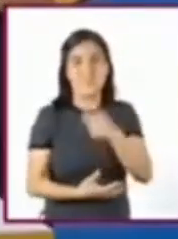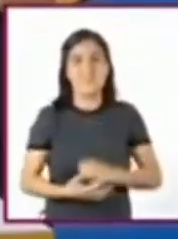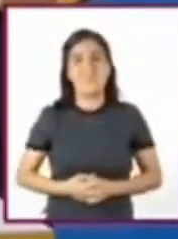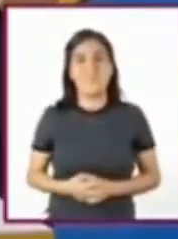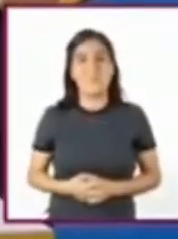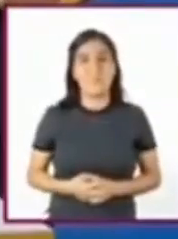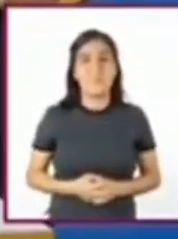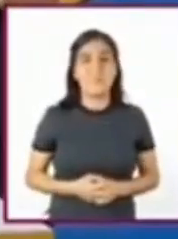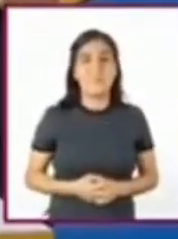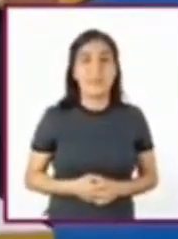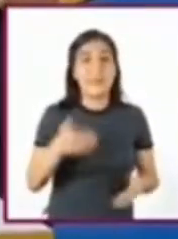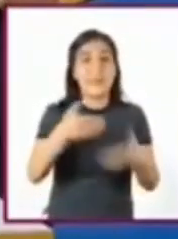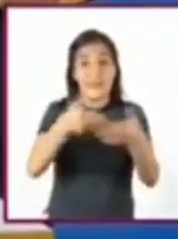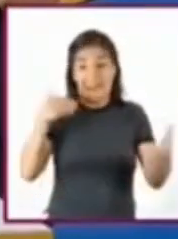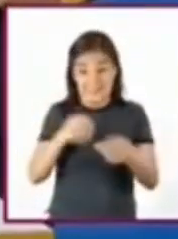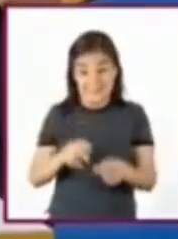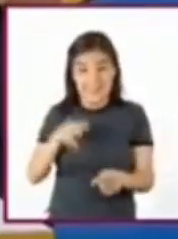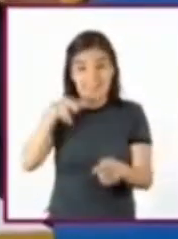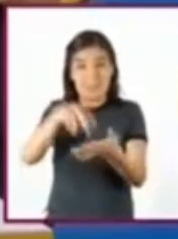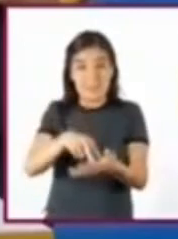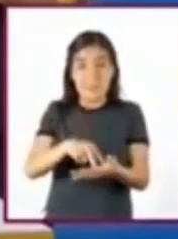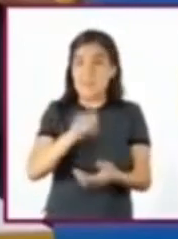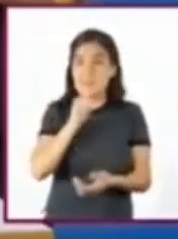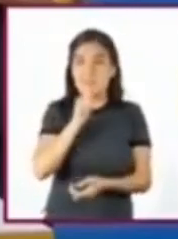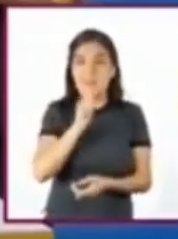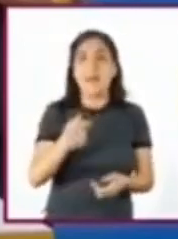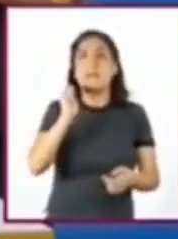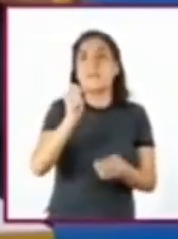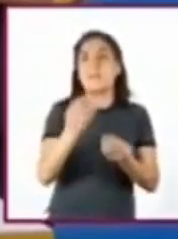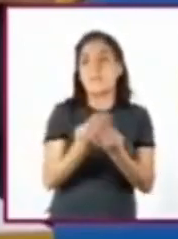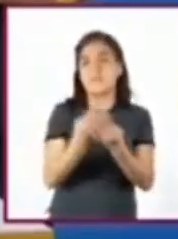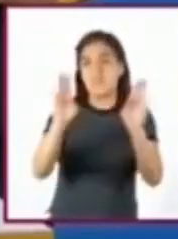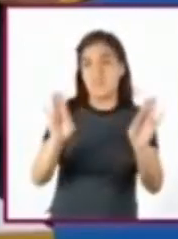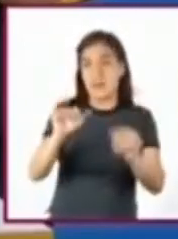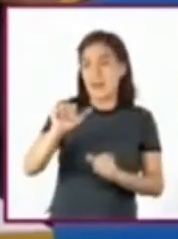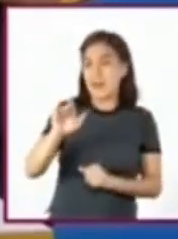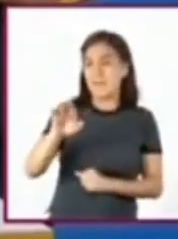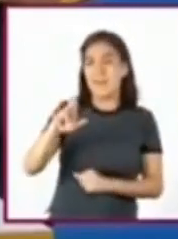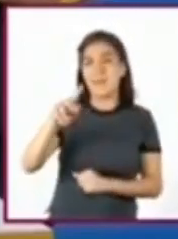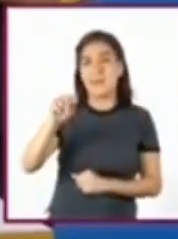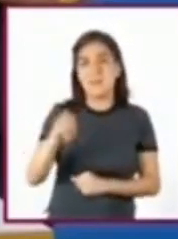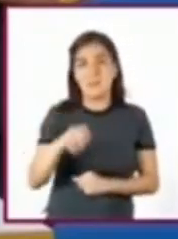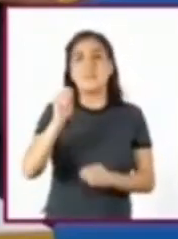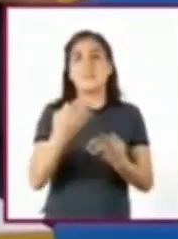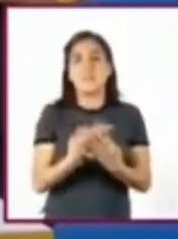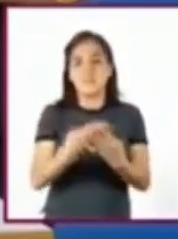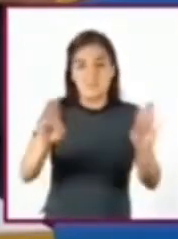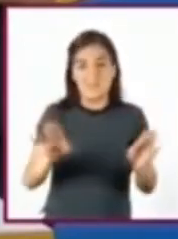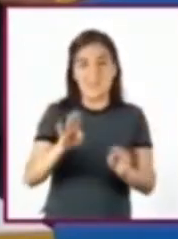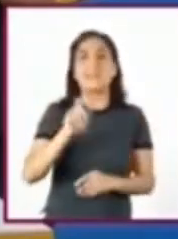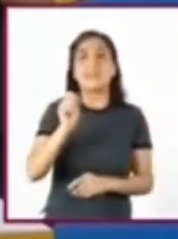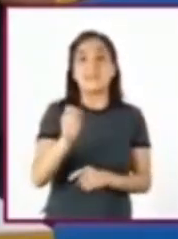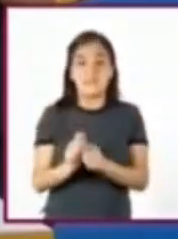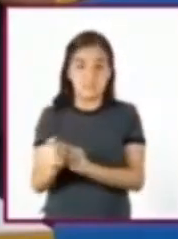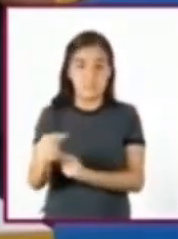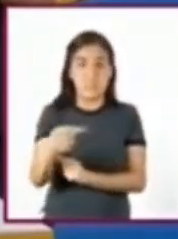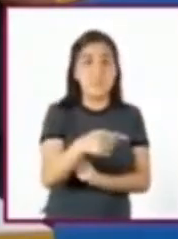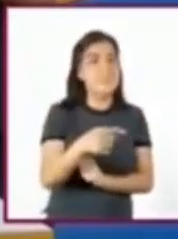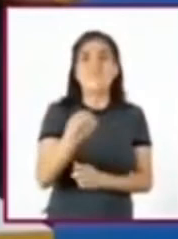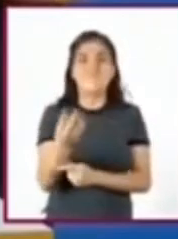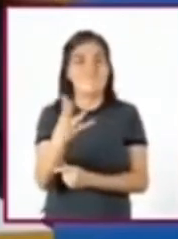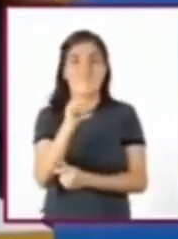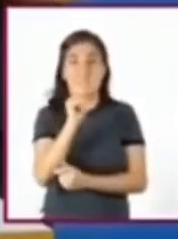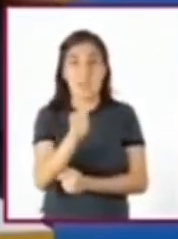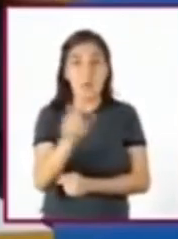Antes de conectar los cables, el circuito estaba abierto y por eso no circulaba la corriente. Pero cuando